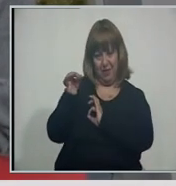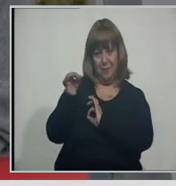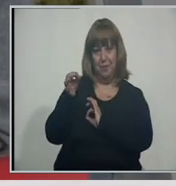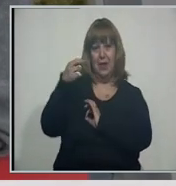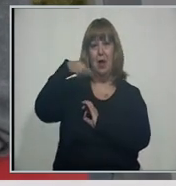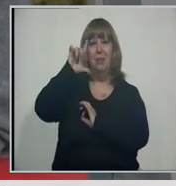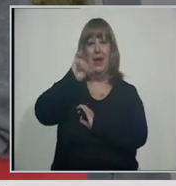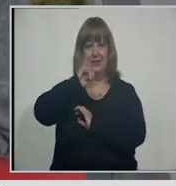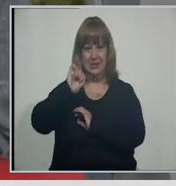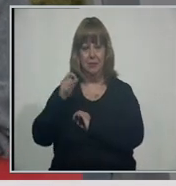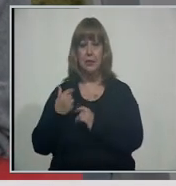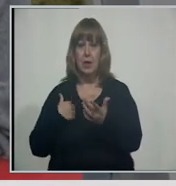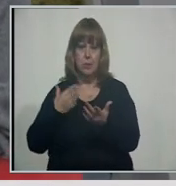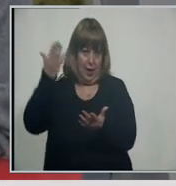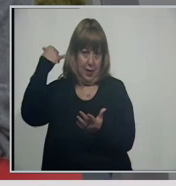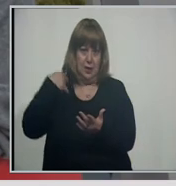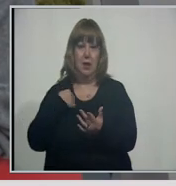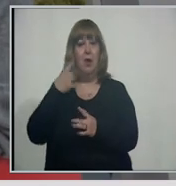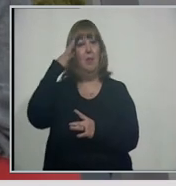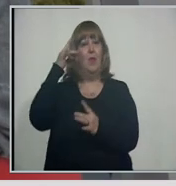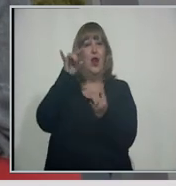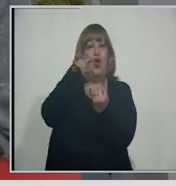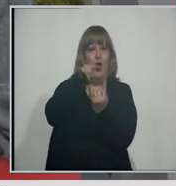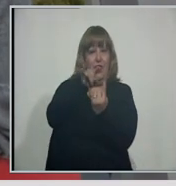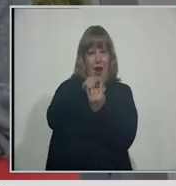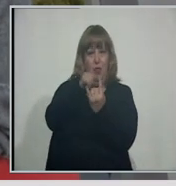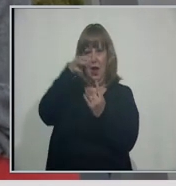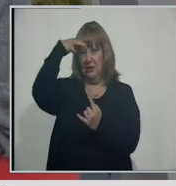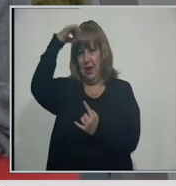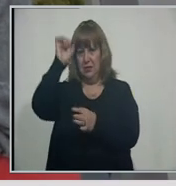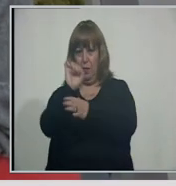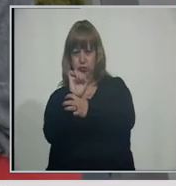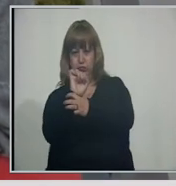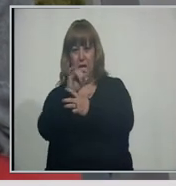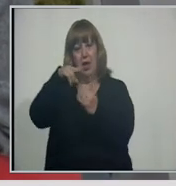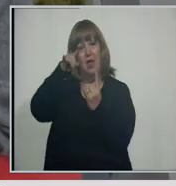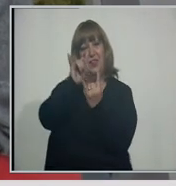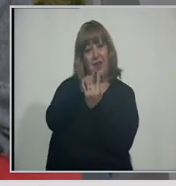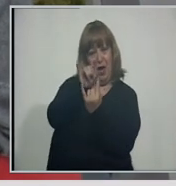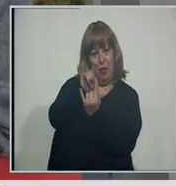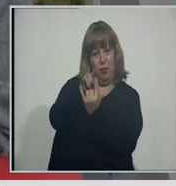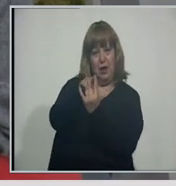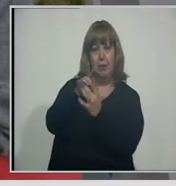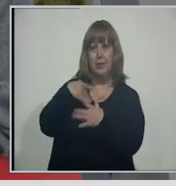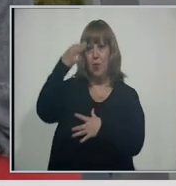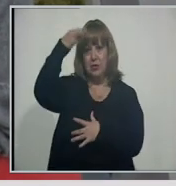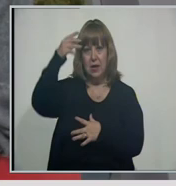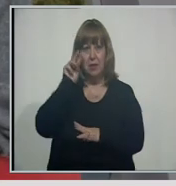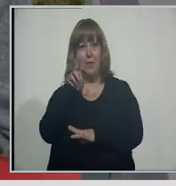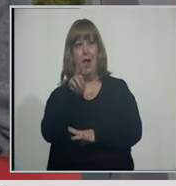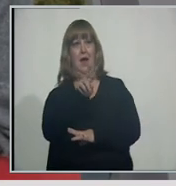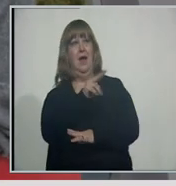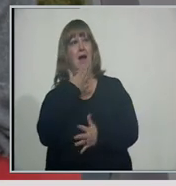de acuerdo que con drácula más allá se logran más más resonante y más exitosa en el independencia existe